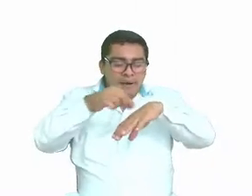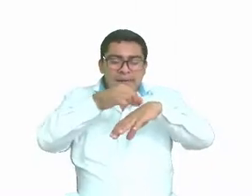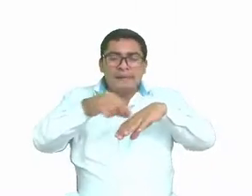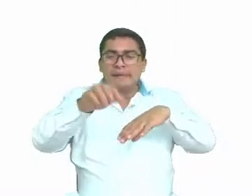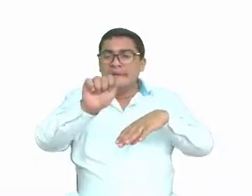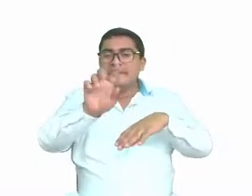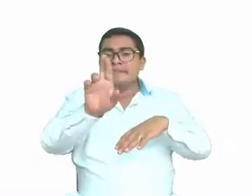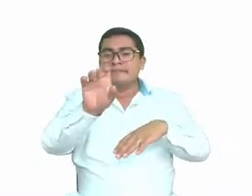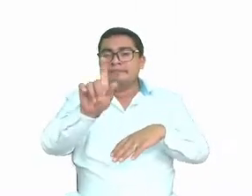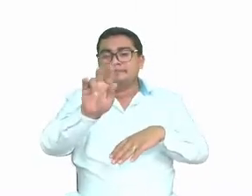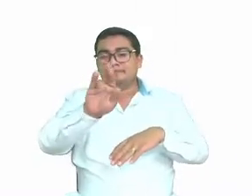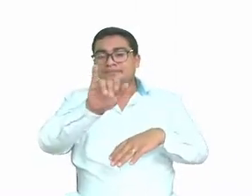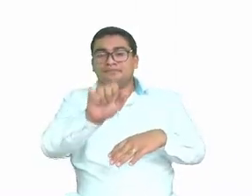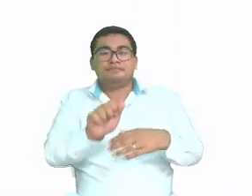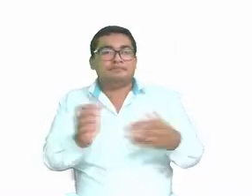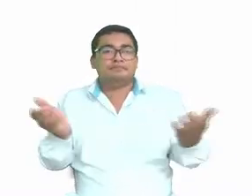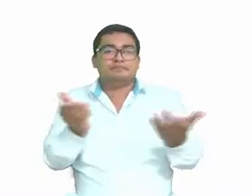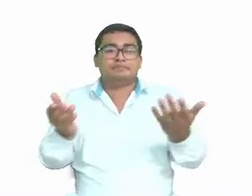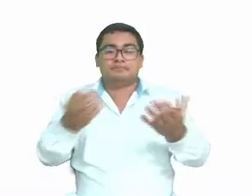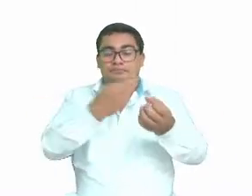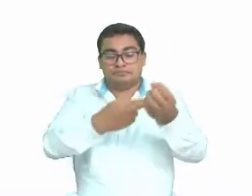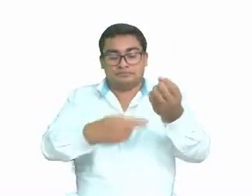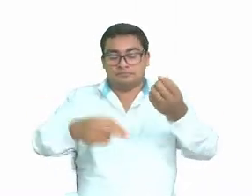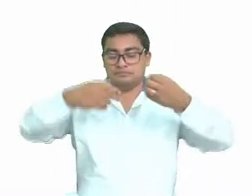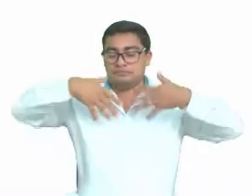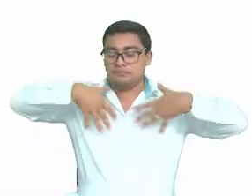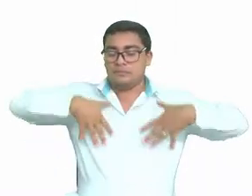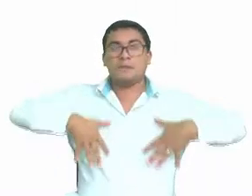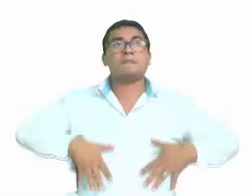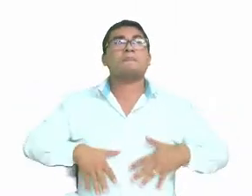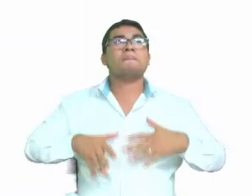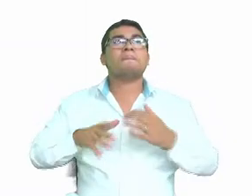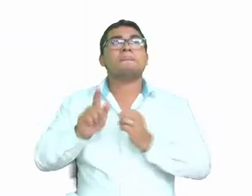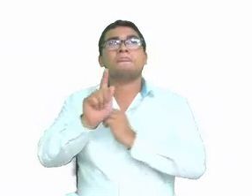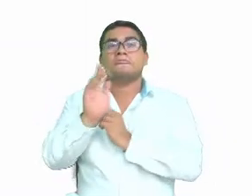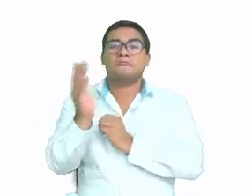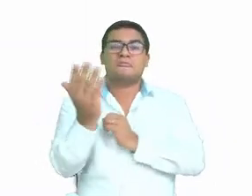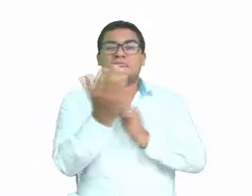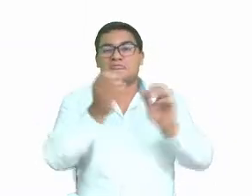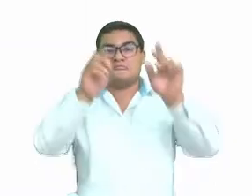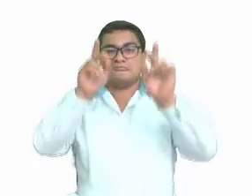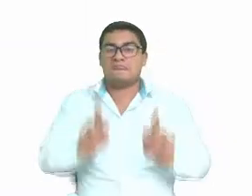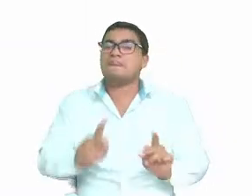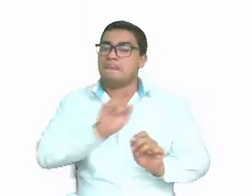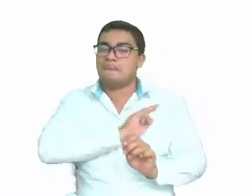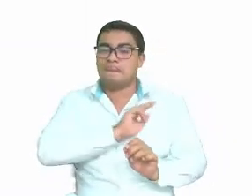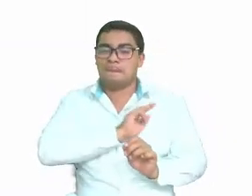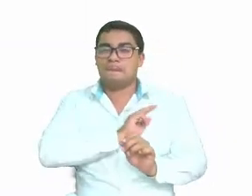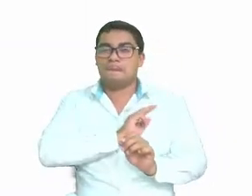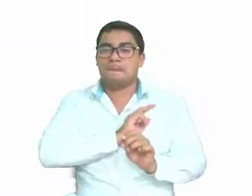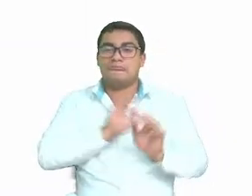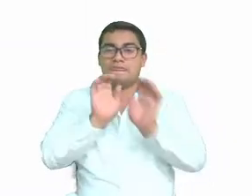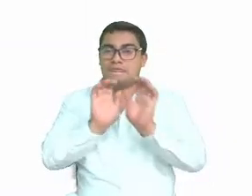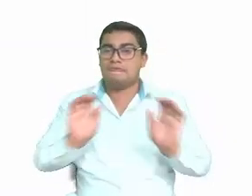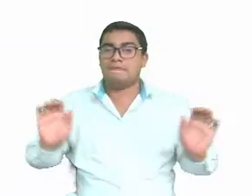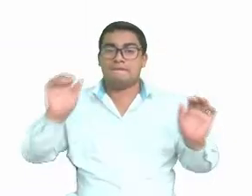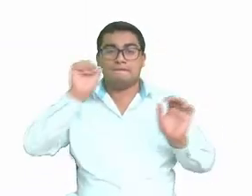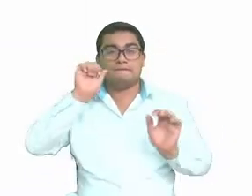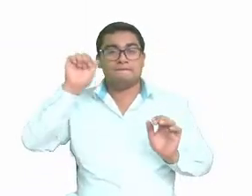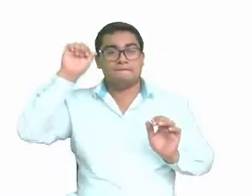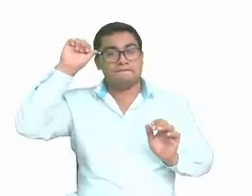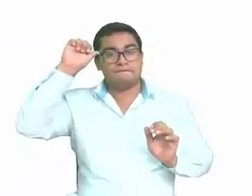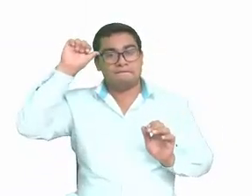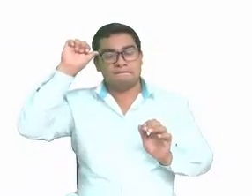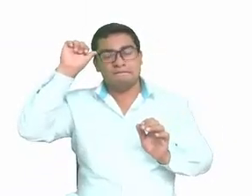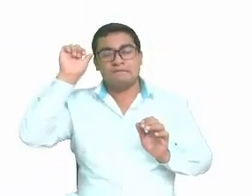una de ellas dentro de este sistema circulatorio? Lo tenemos todos también, sí. Obviamente. niños y adultos. El objetivo principal